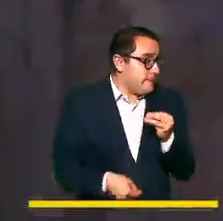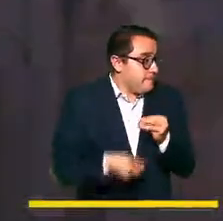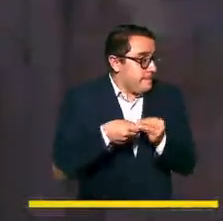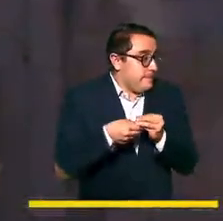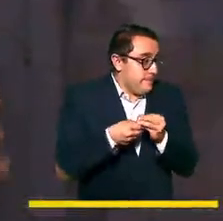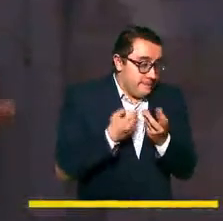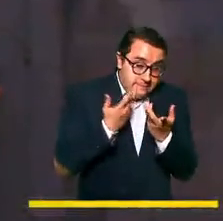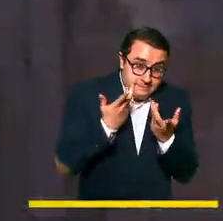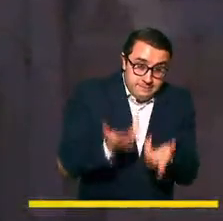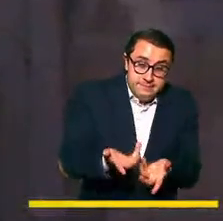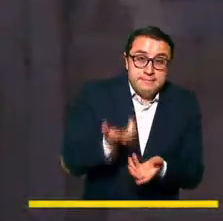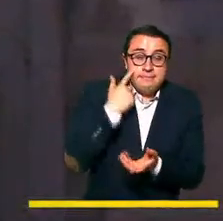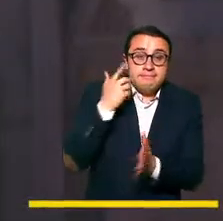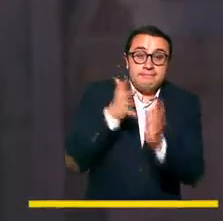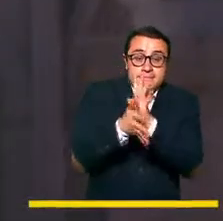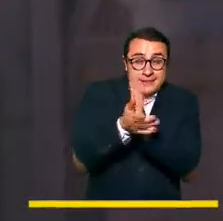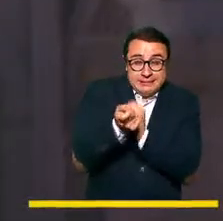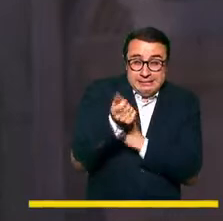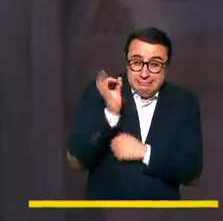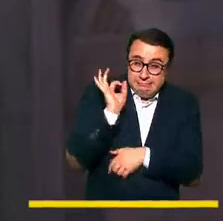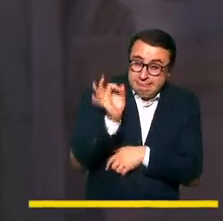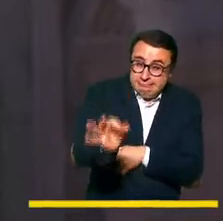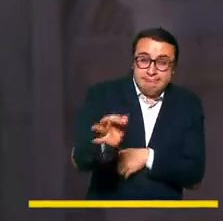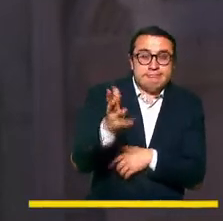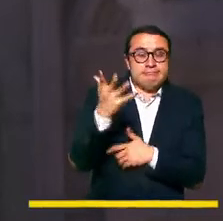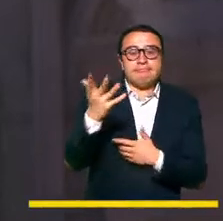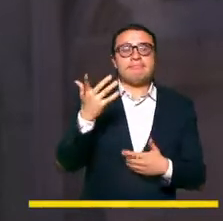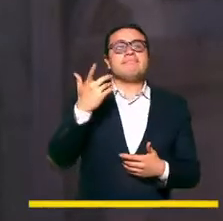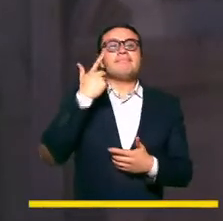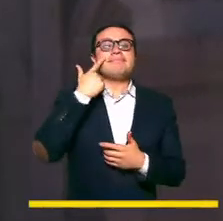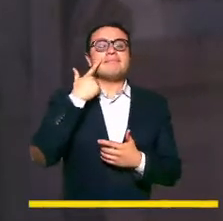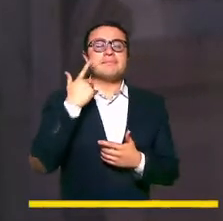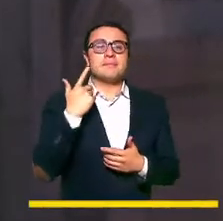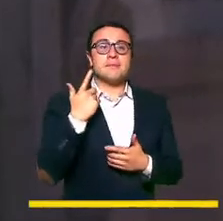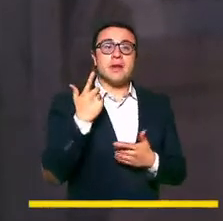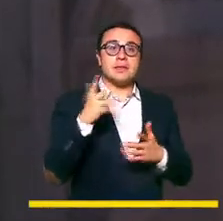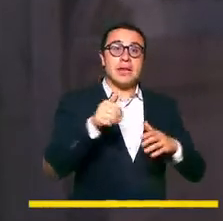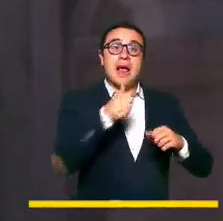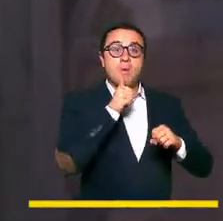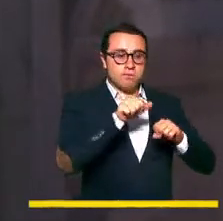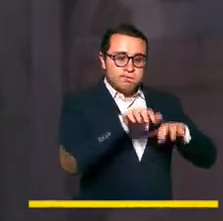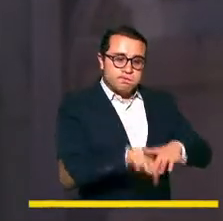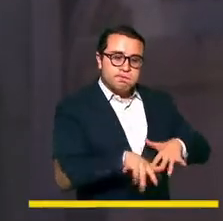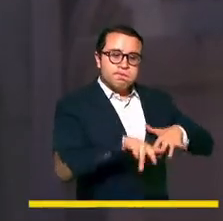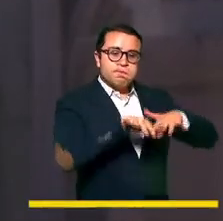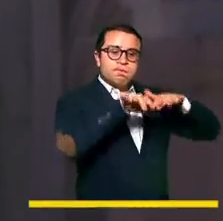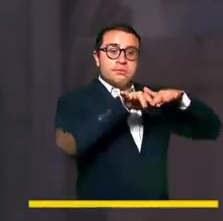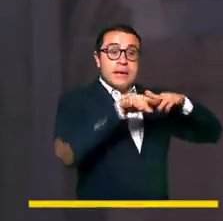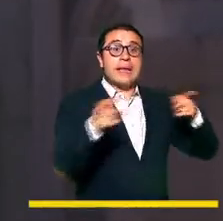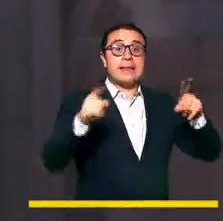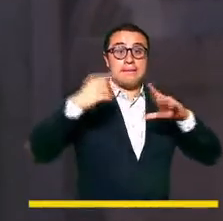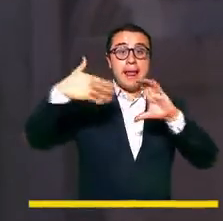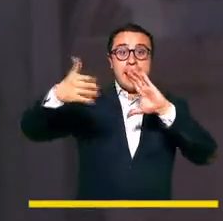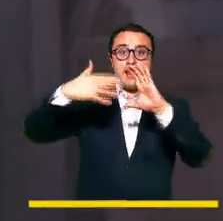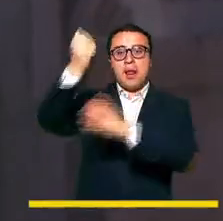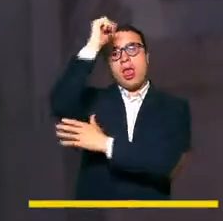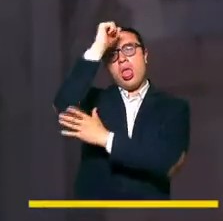ocurre casi siempre, que es que no solamente es la represa, sino que la misma crisis